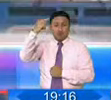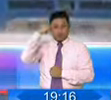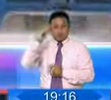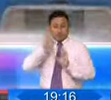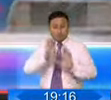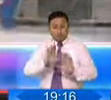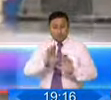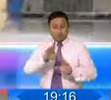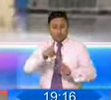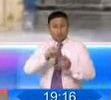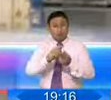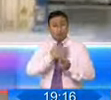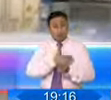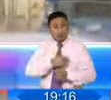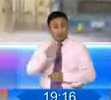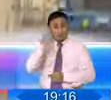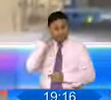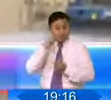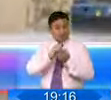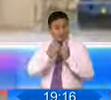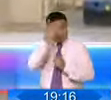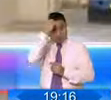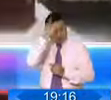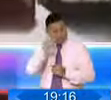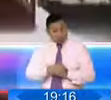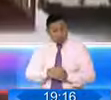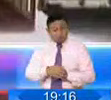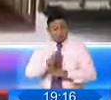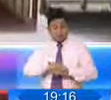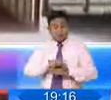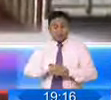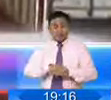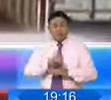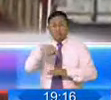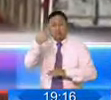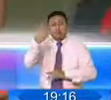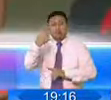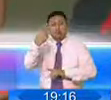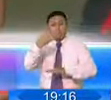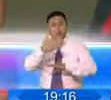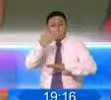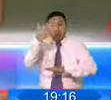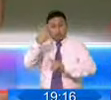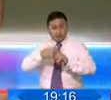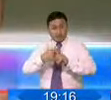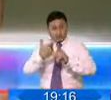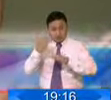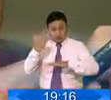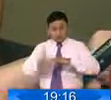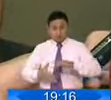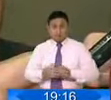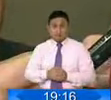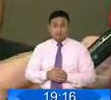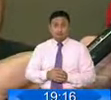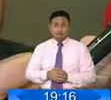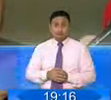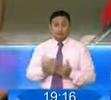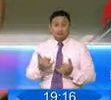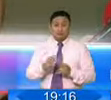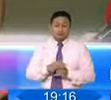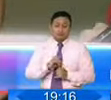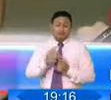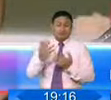reconsideración, cuyo plazo para pronunciarse terminaría a fines del próximo mes. Ahora tenemos que esperar